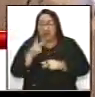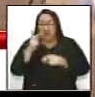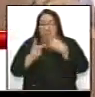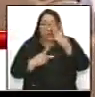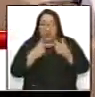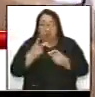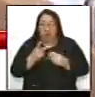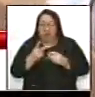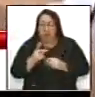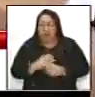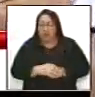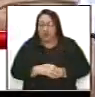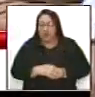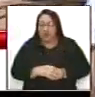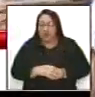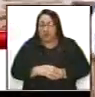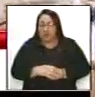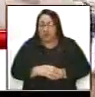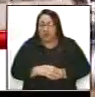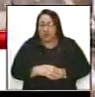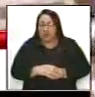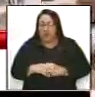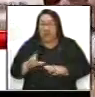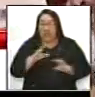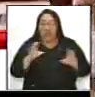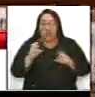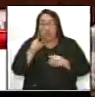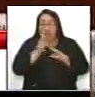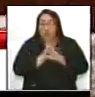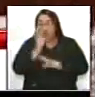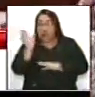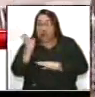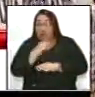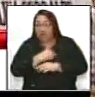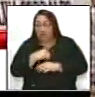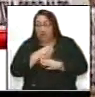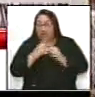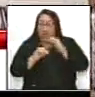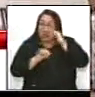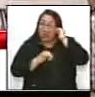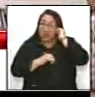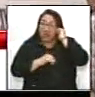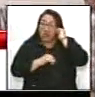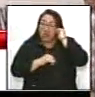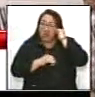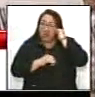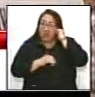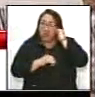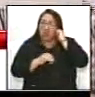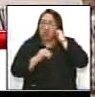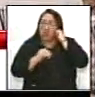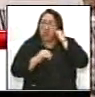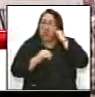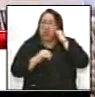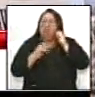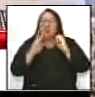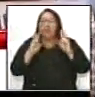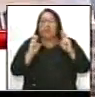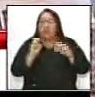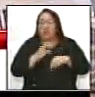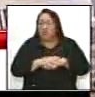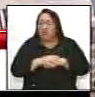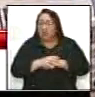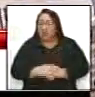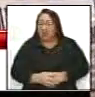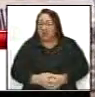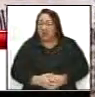visita que me dicen que ha hecho al ministro del Interior para ver los temas de la